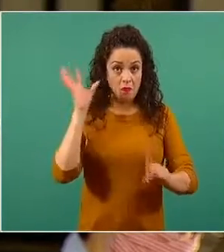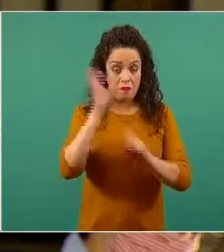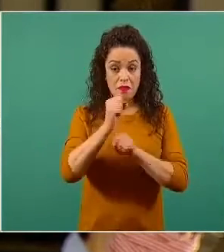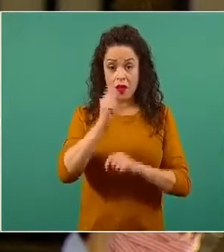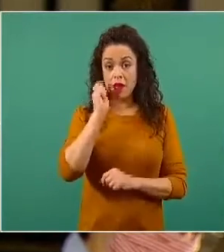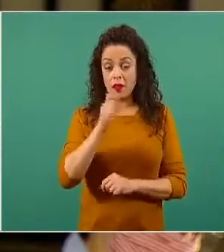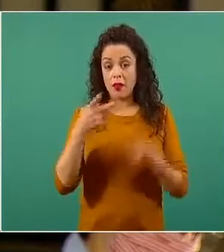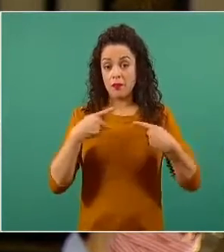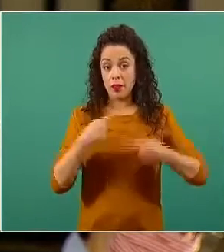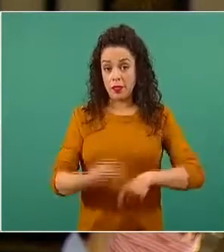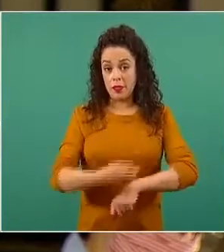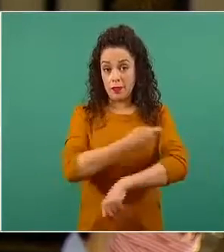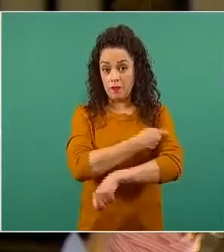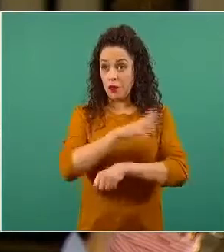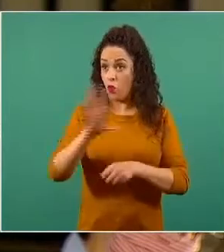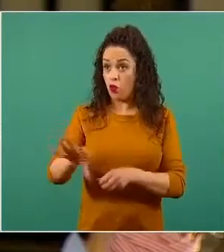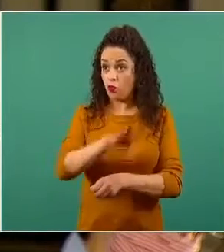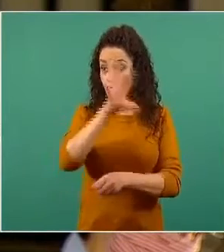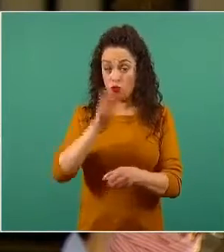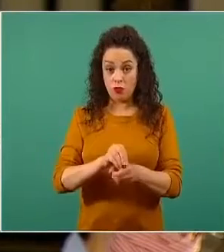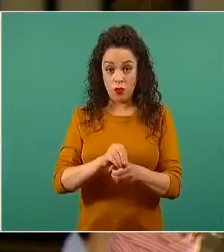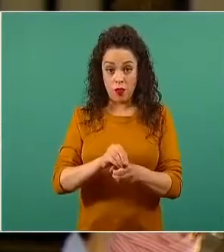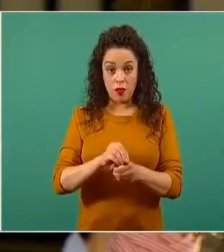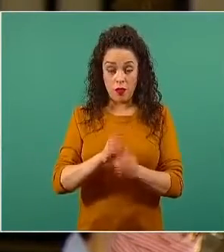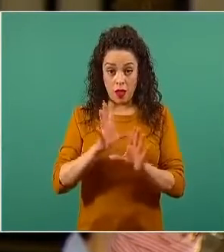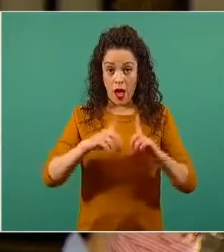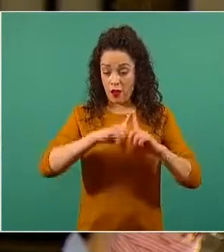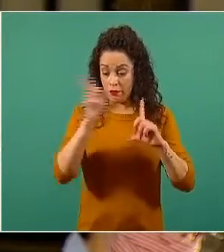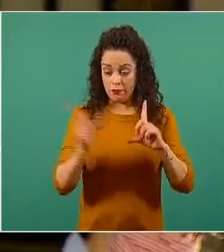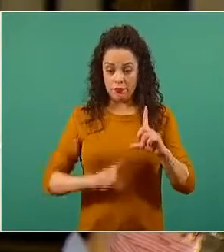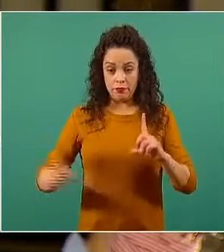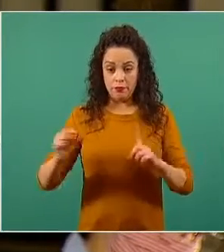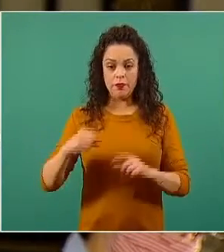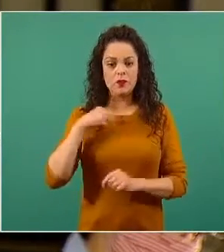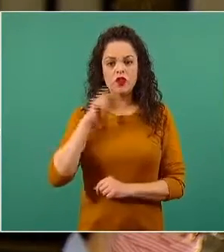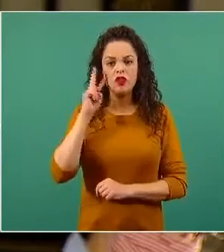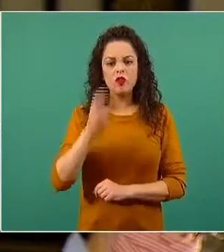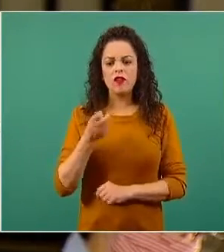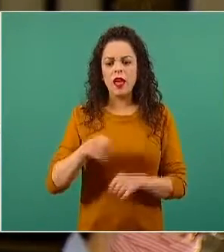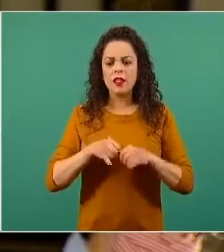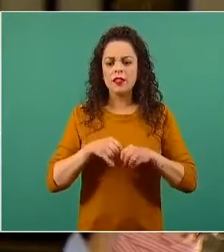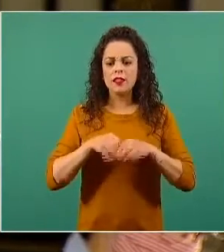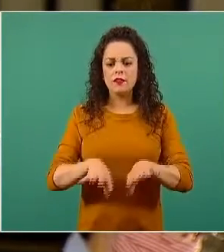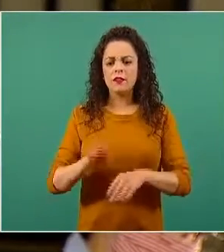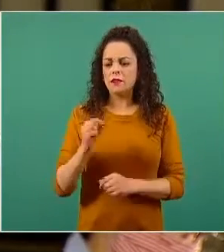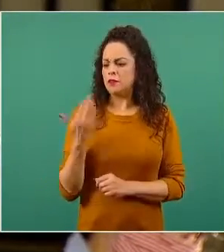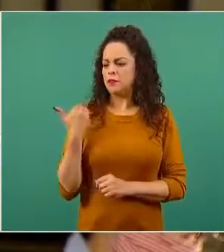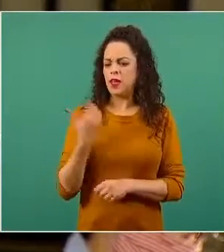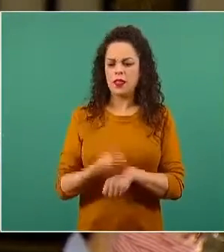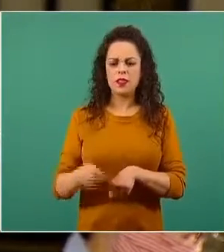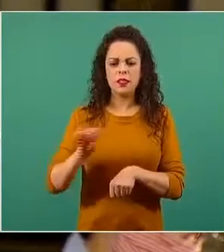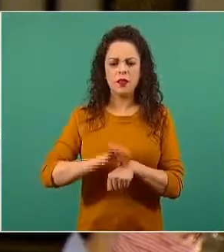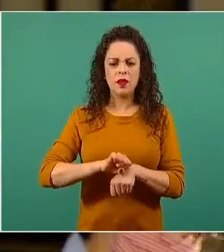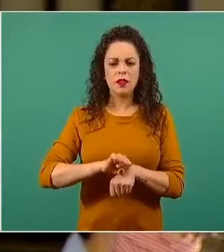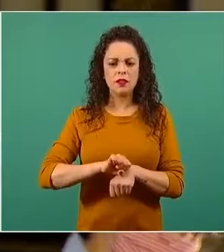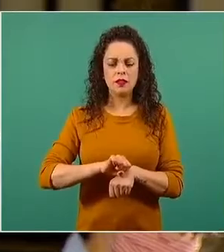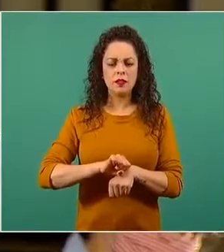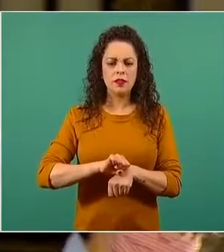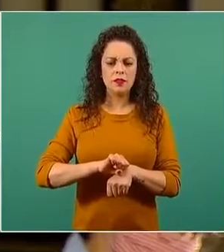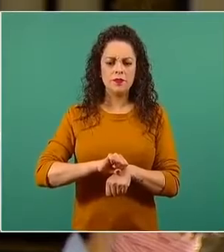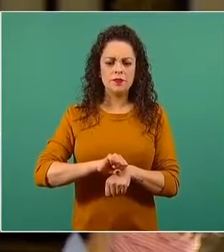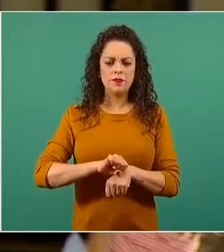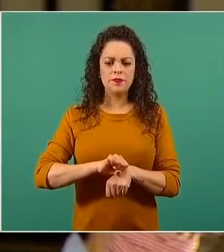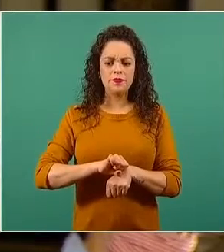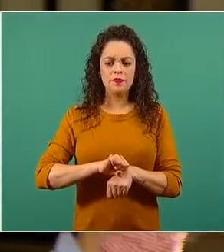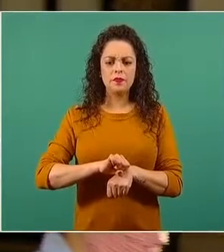población, tendrían que vacunar, bueno, aquí estaba yo viendo este informe que les citaba hace unas semanas,